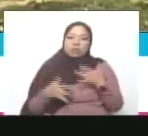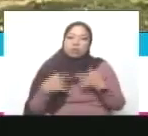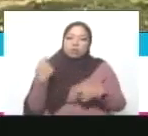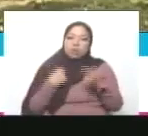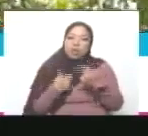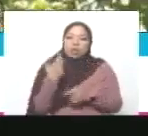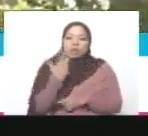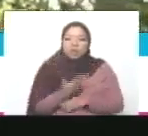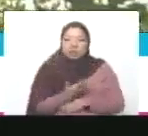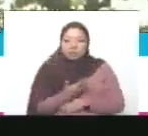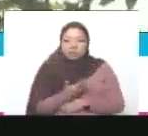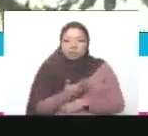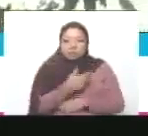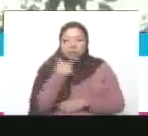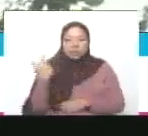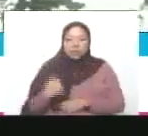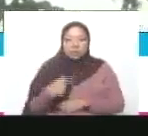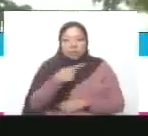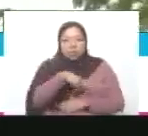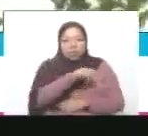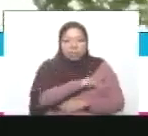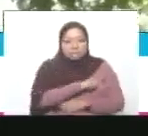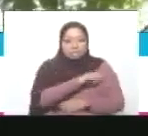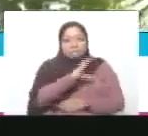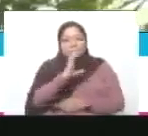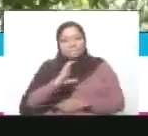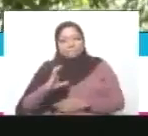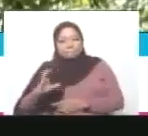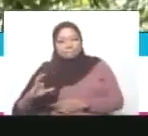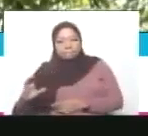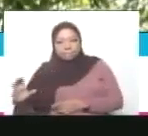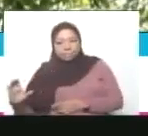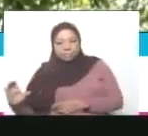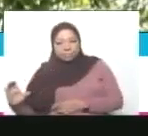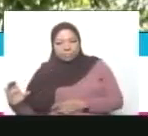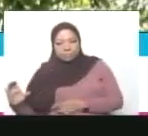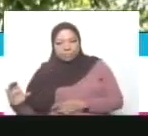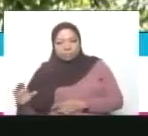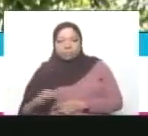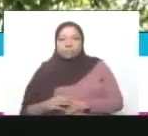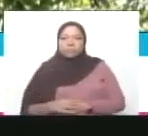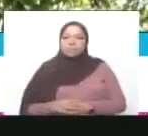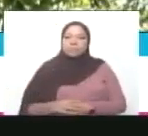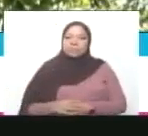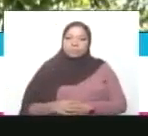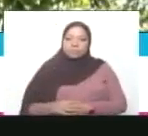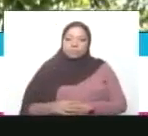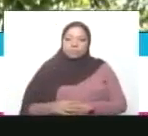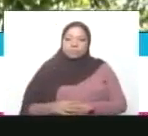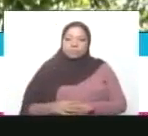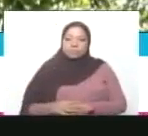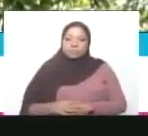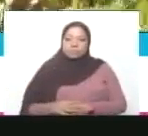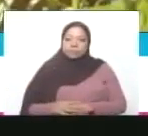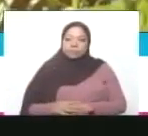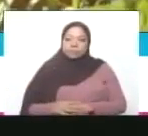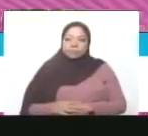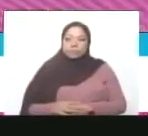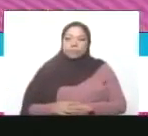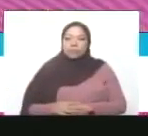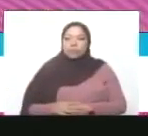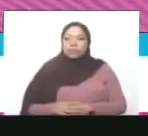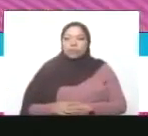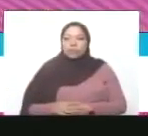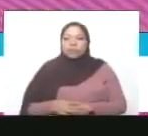3 a Rusia, España y a la isla de ACB. Correcto. Tenemos Aruba,